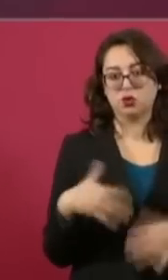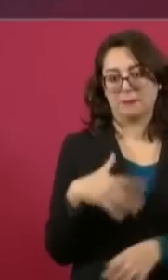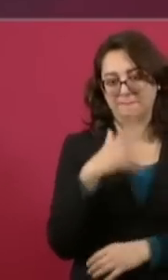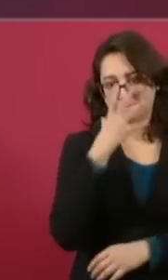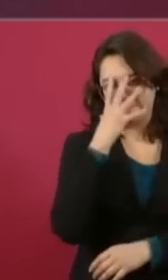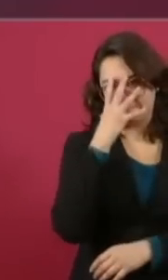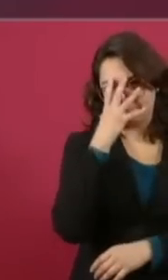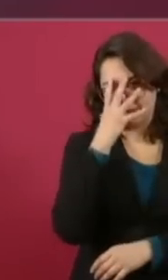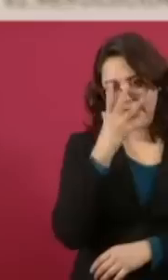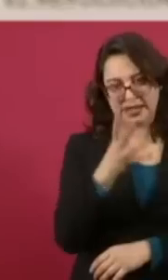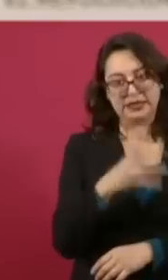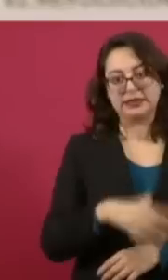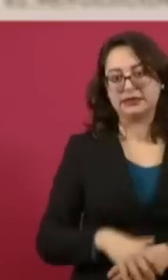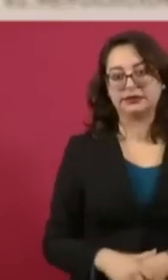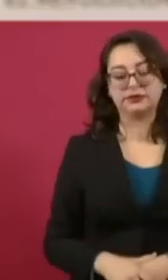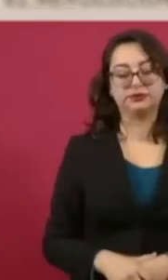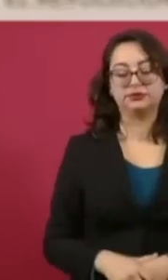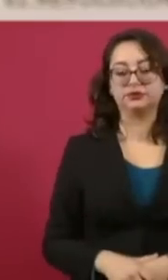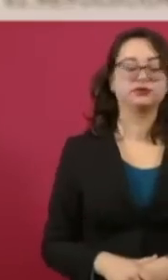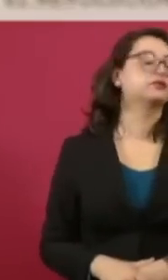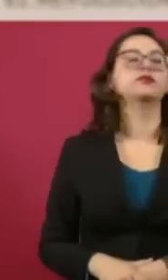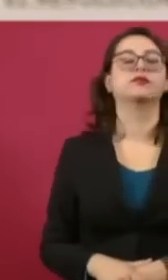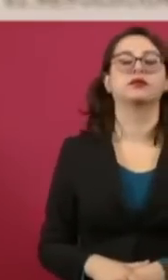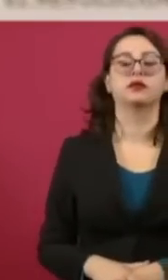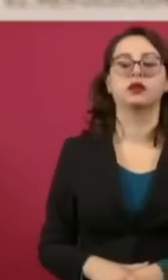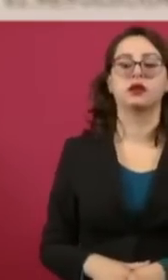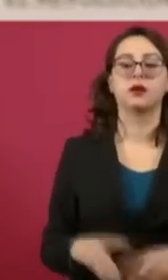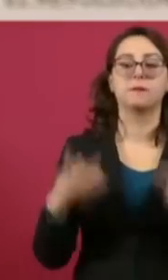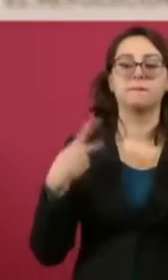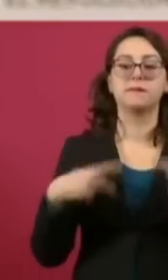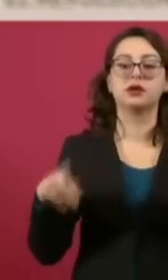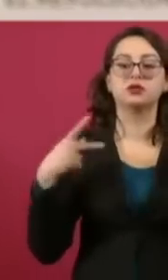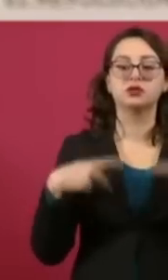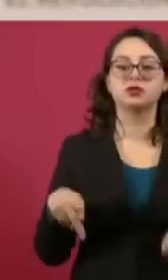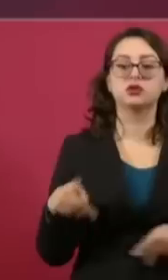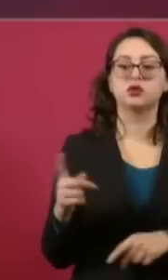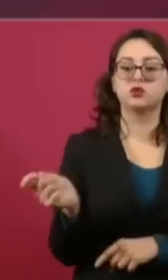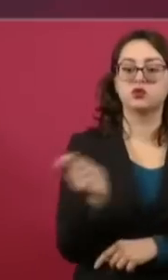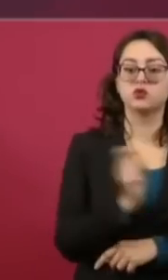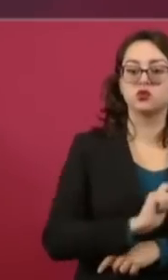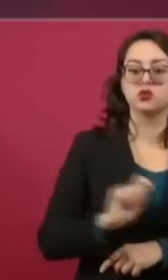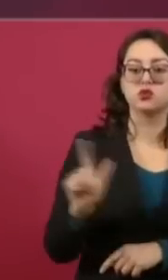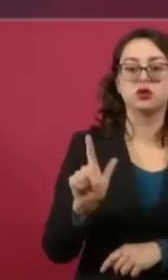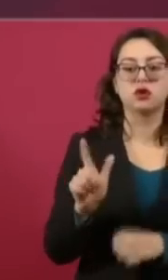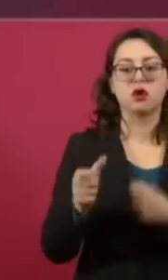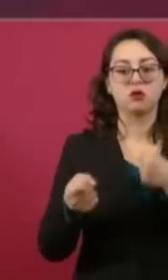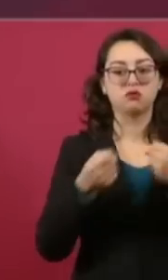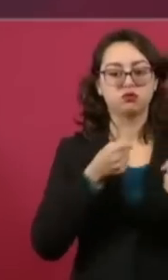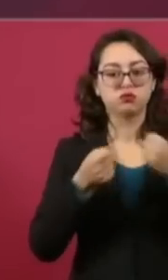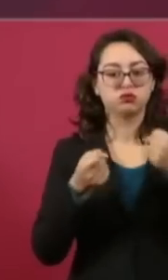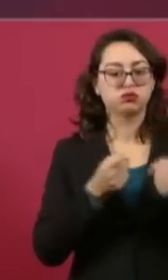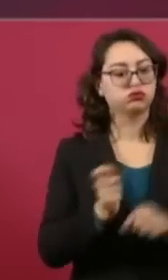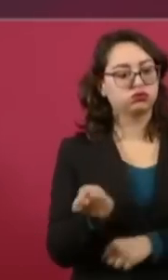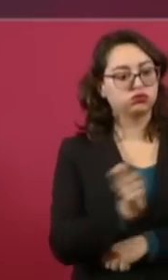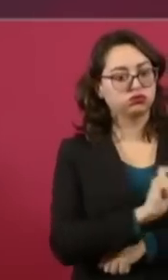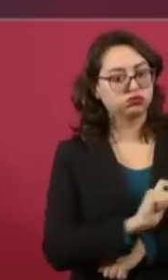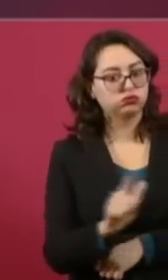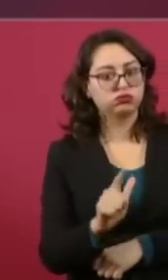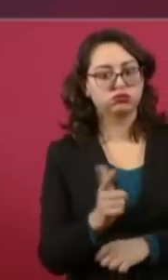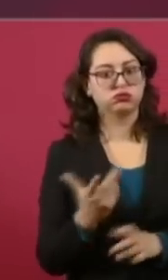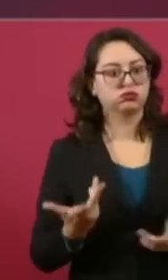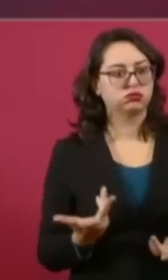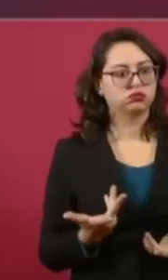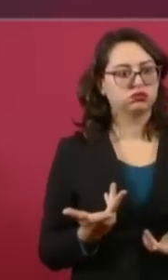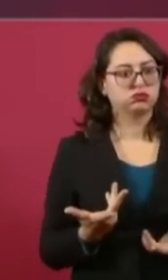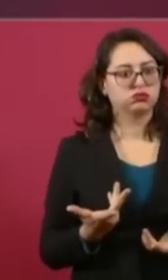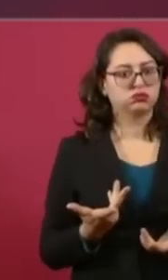calca, mala copia del presidente. Hasta trata de hablar como él, ya en los eventos públicos que está teniendo, trata de hablar como el presidente.